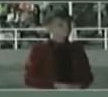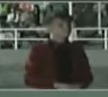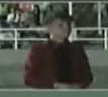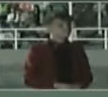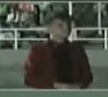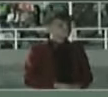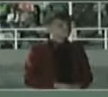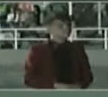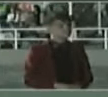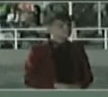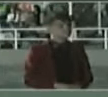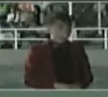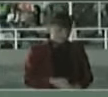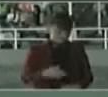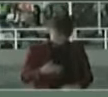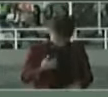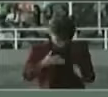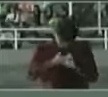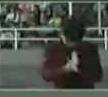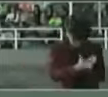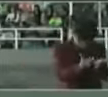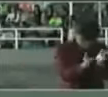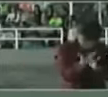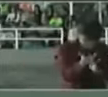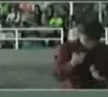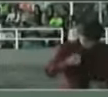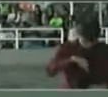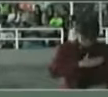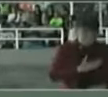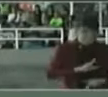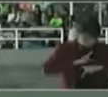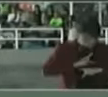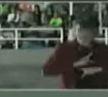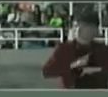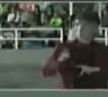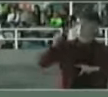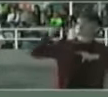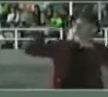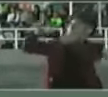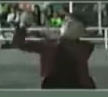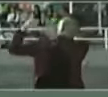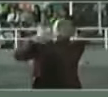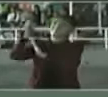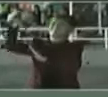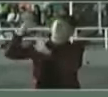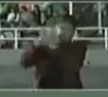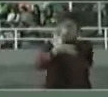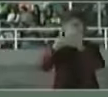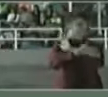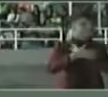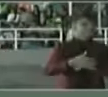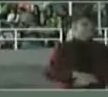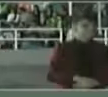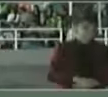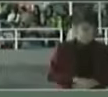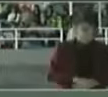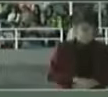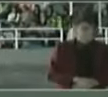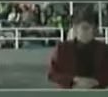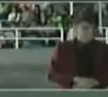La palabra no es nuestra, la palabra es de Él. En otras palabras, Jeremías decía: no